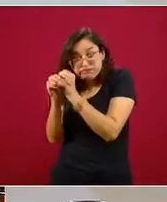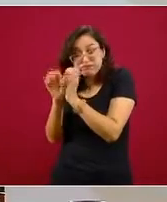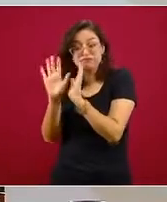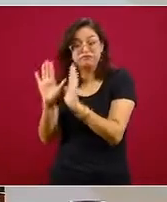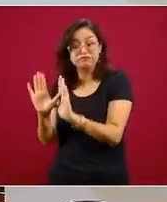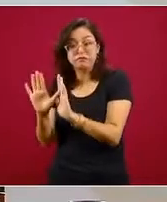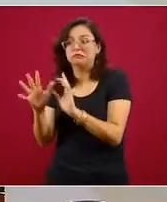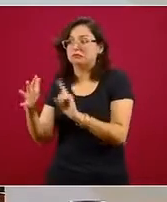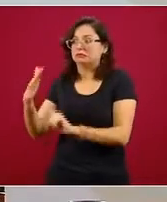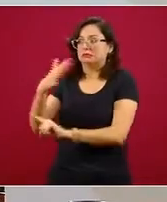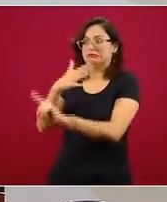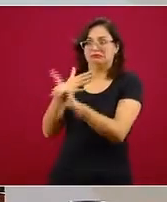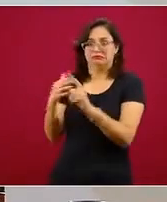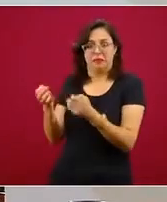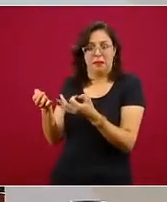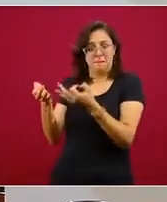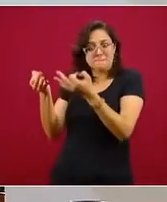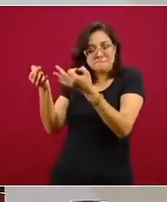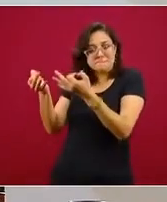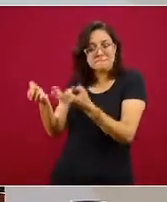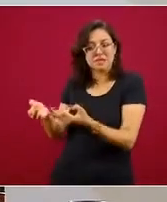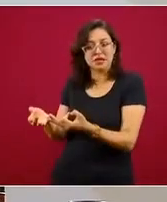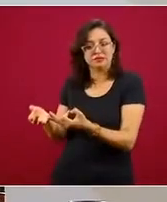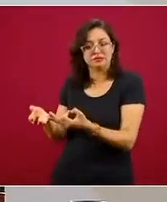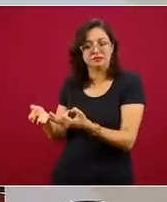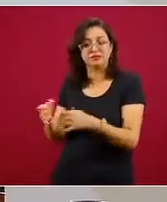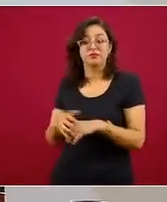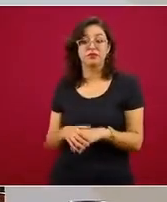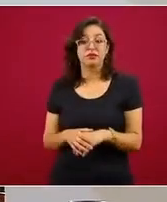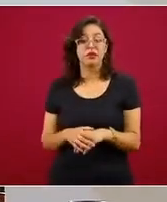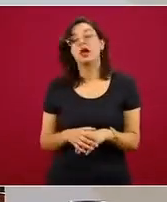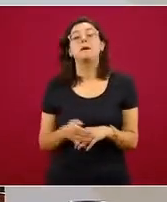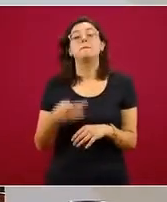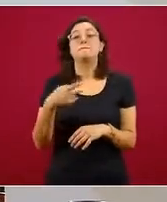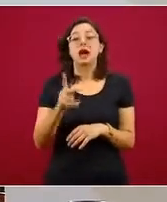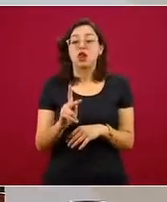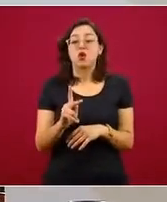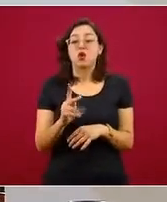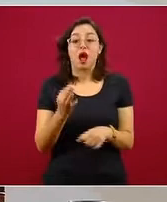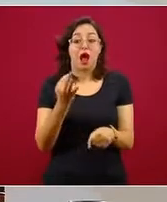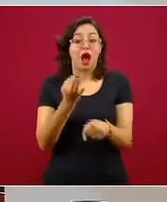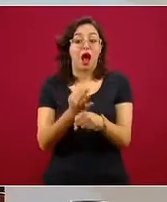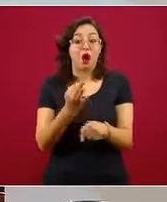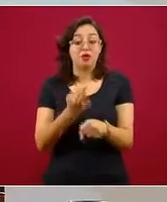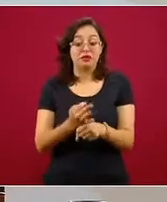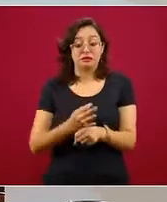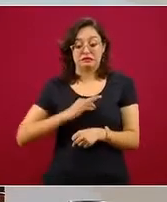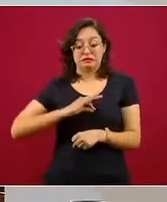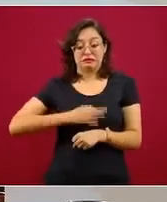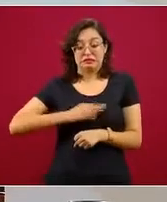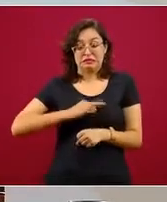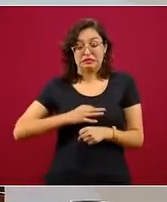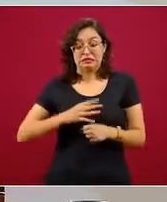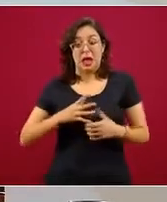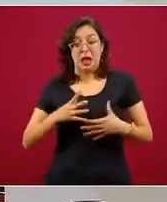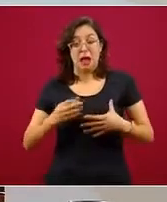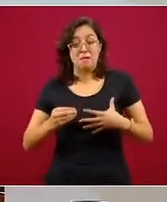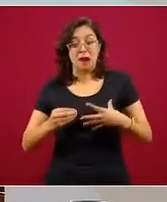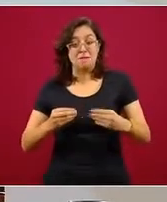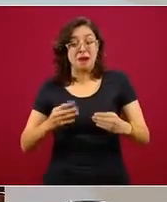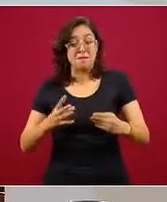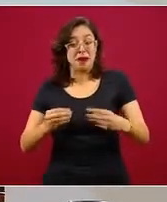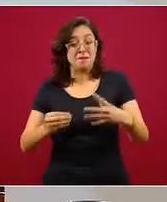en condiciones ordinarias. Estamos en una pandemia, estamos en una epidemia, y